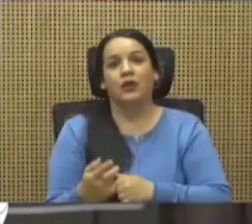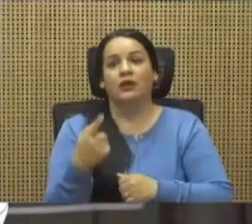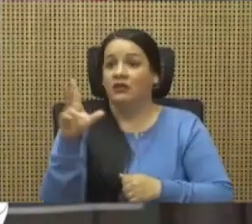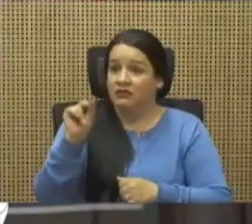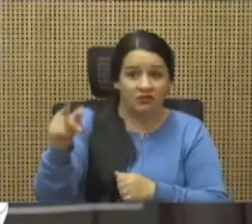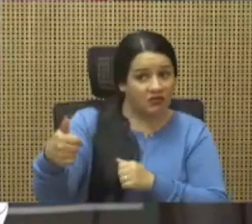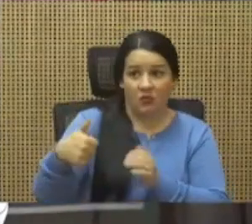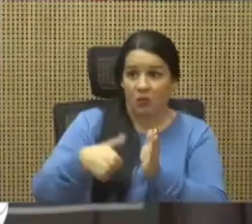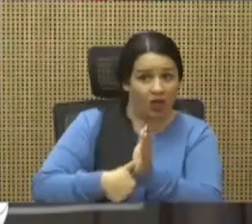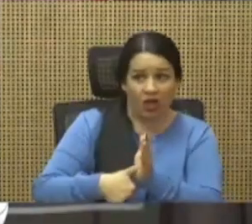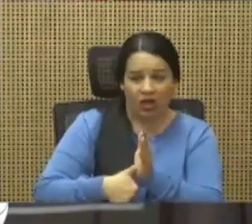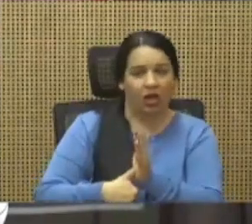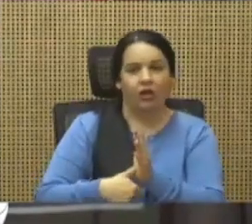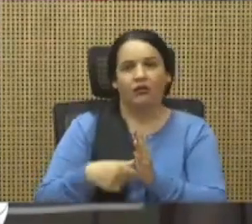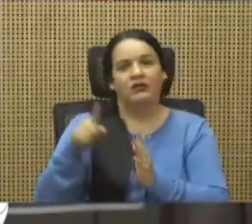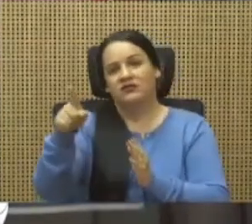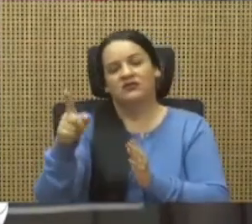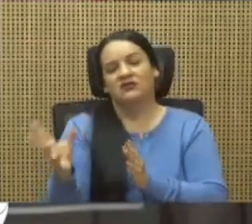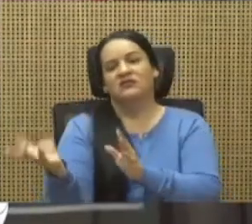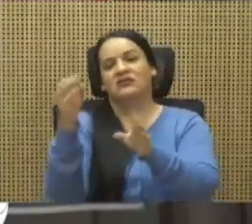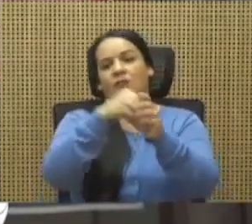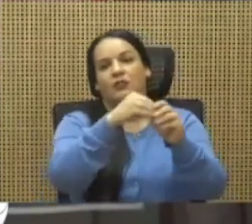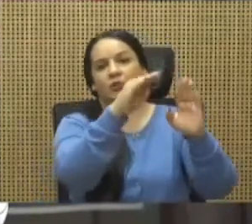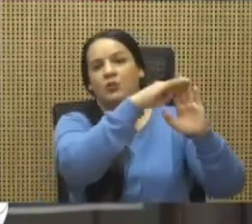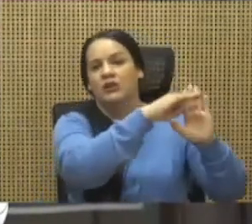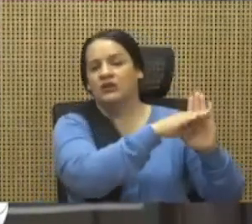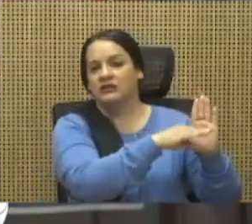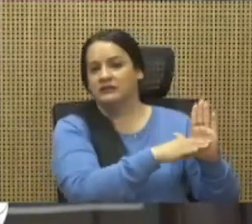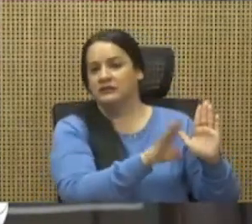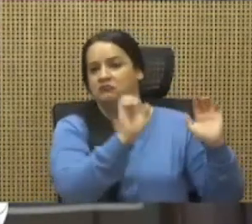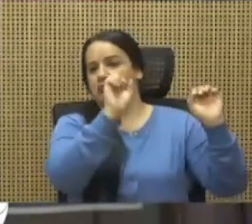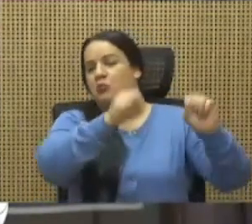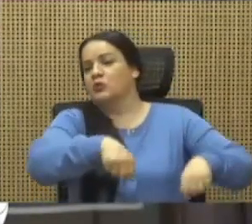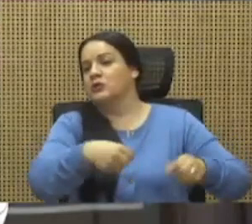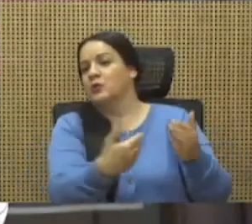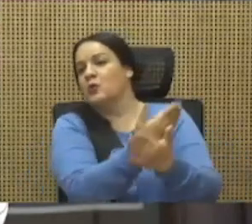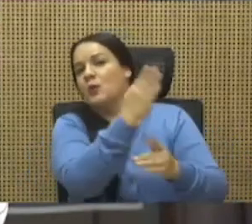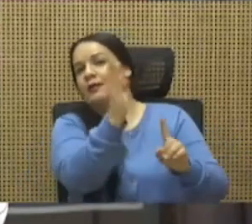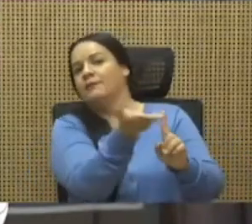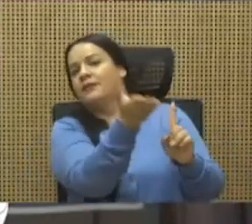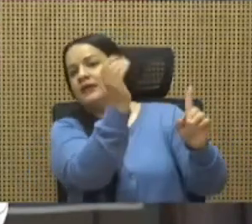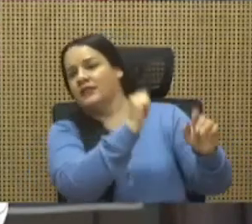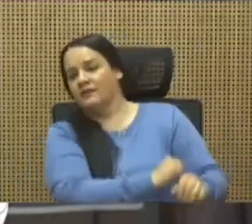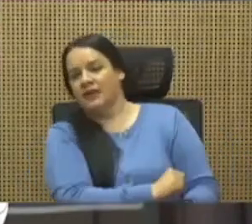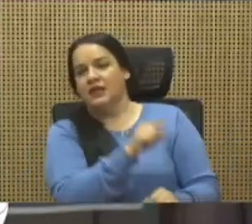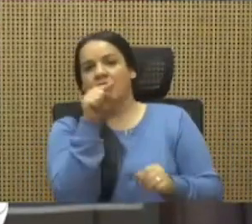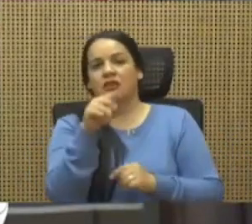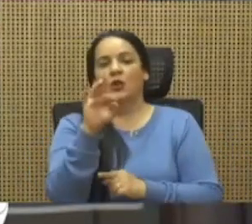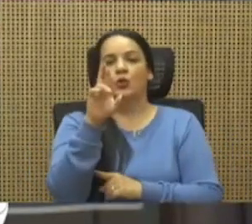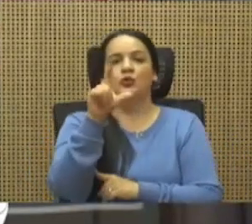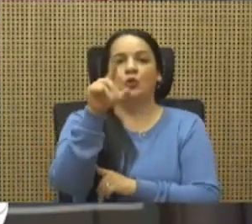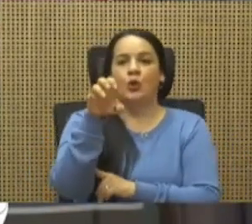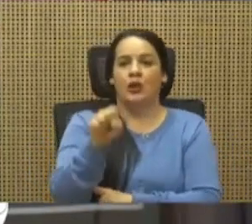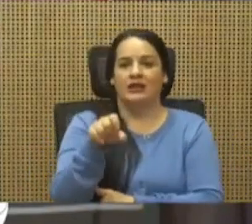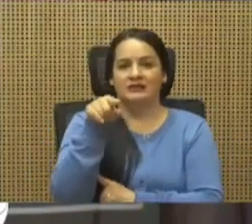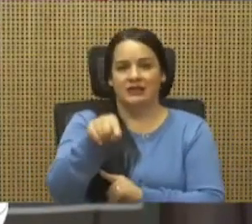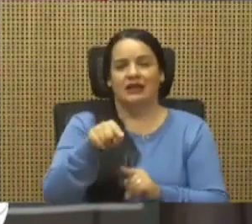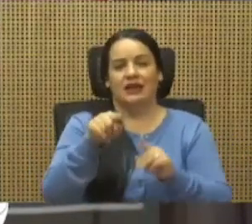no, entonces te meto en la lista de los posibles nuevas víctimas de los troles en las redes